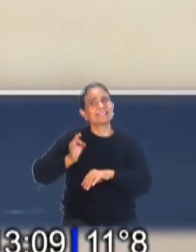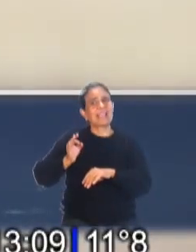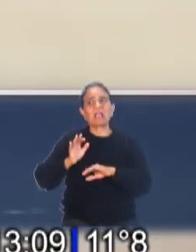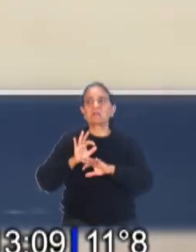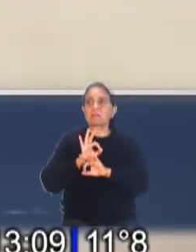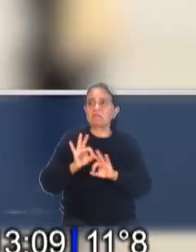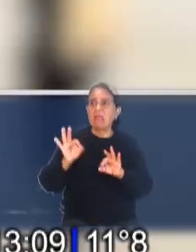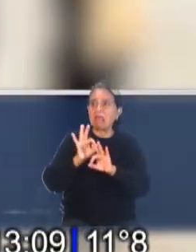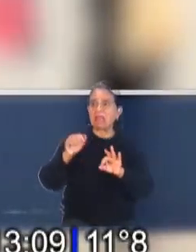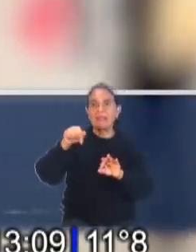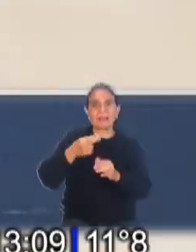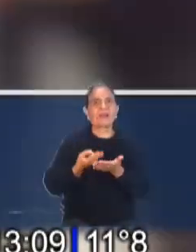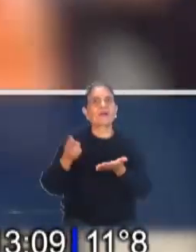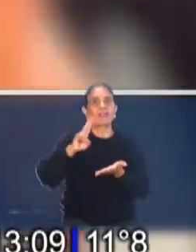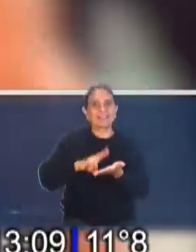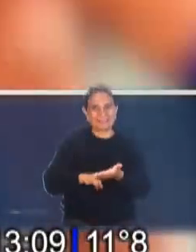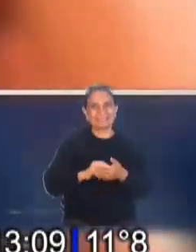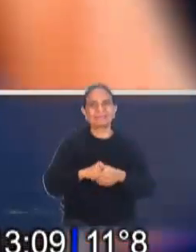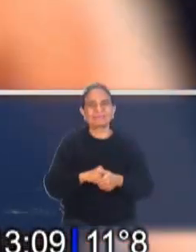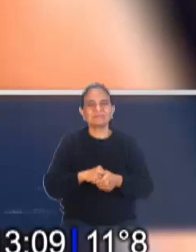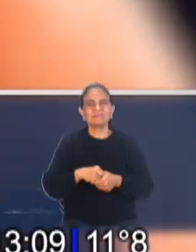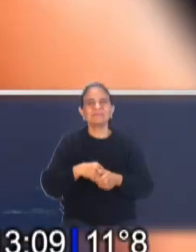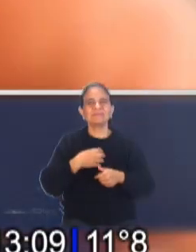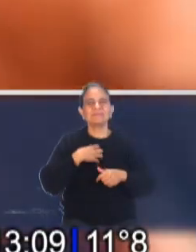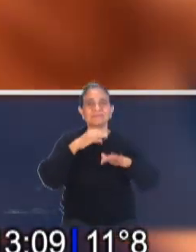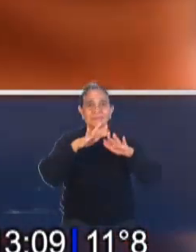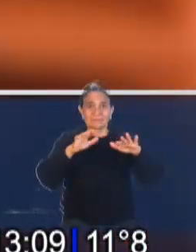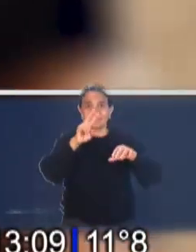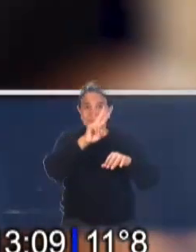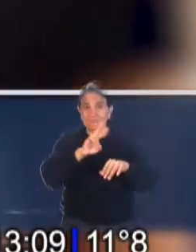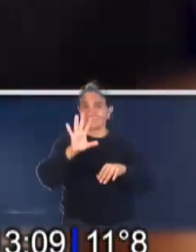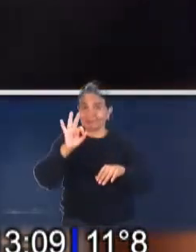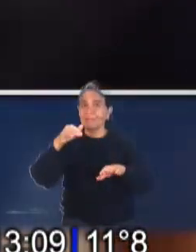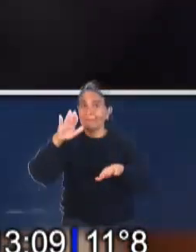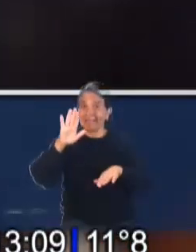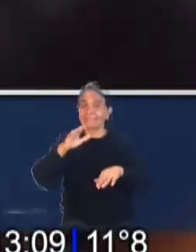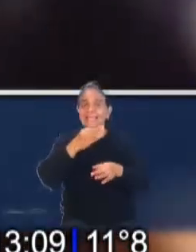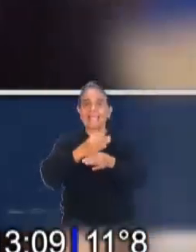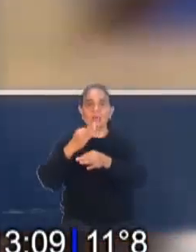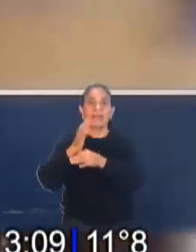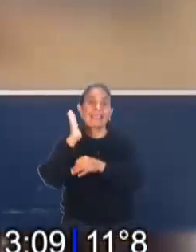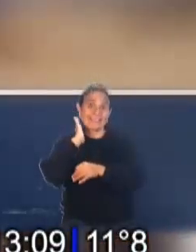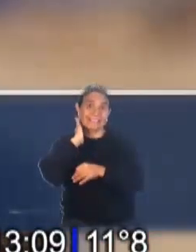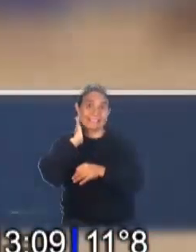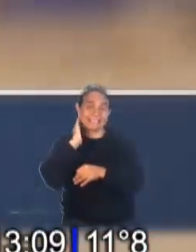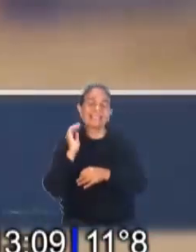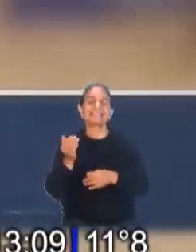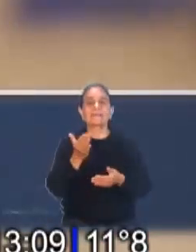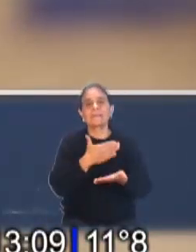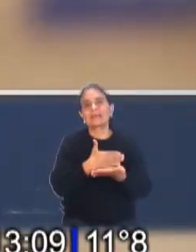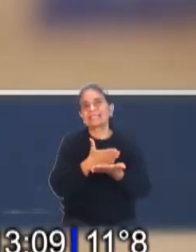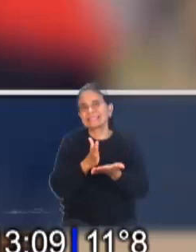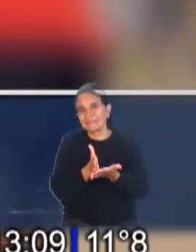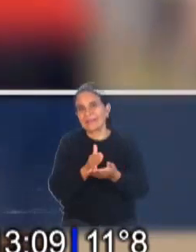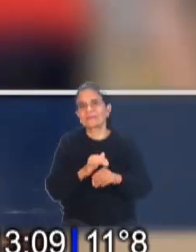la participación de más de 250 estudiantes de 16 escuelas. Se disputaron